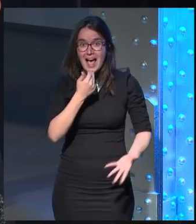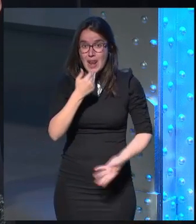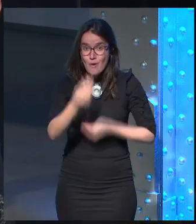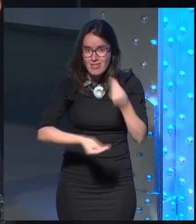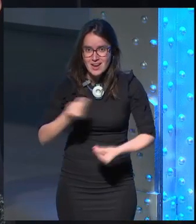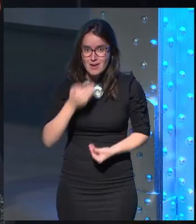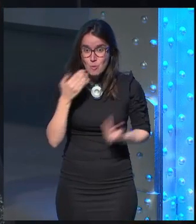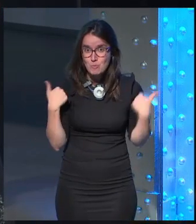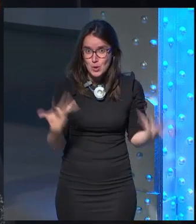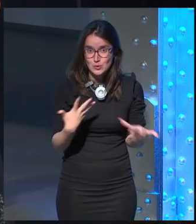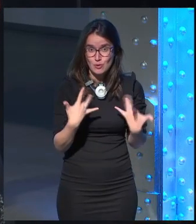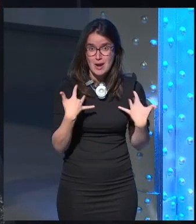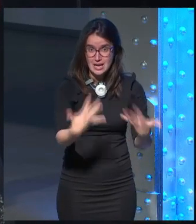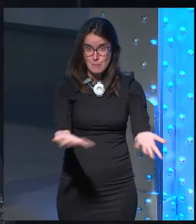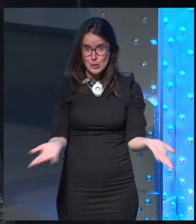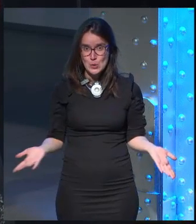y actuar pronto y rápido.